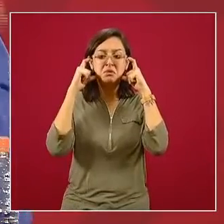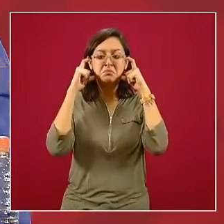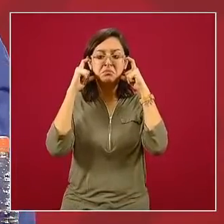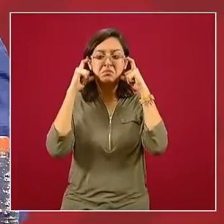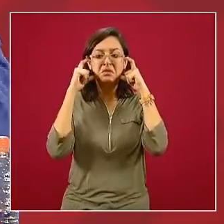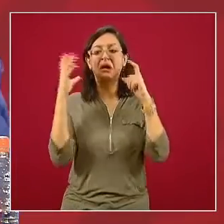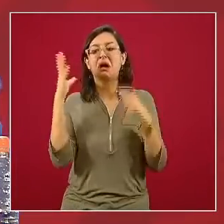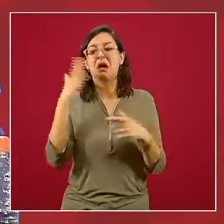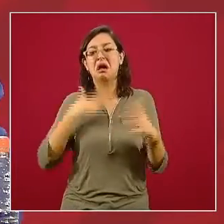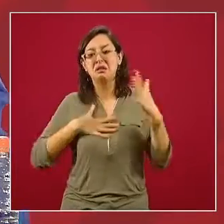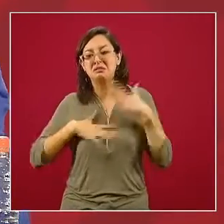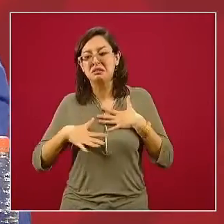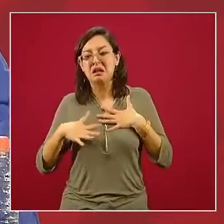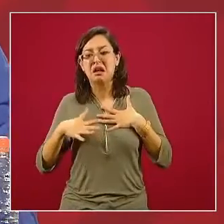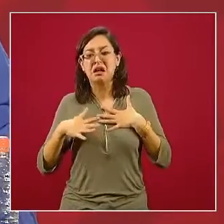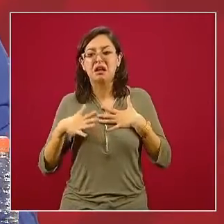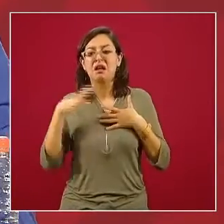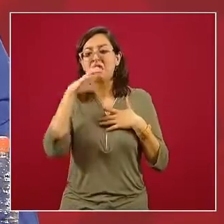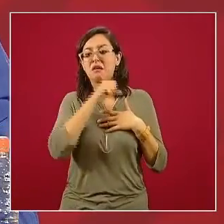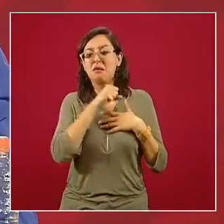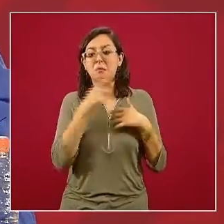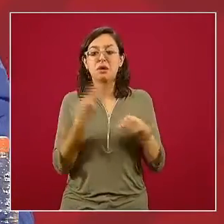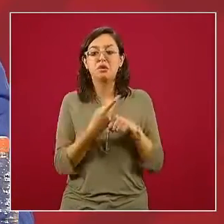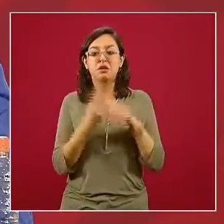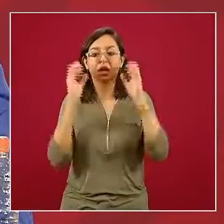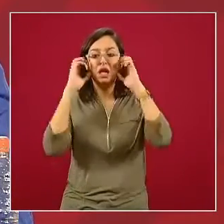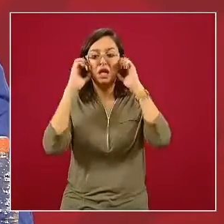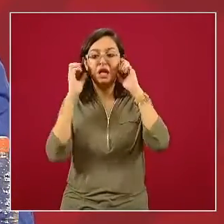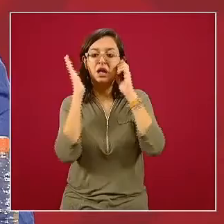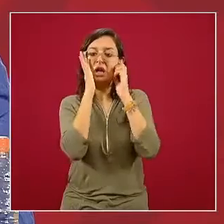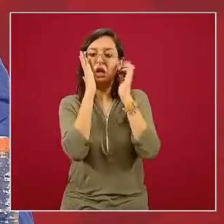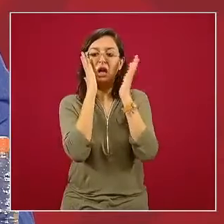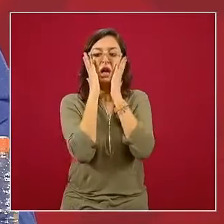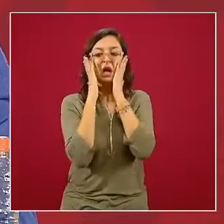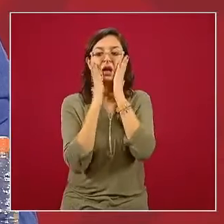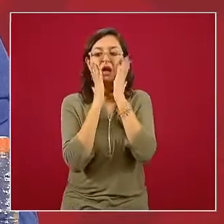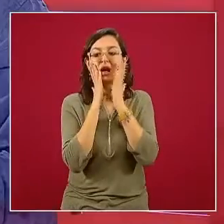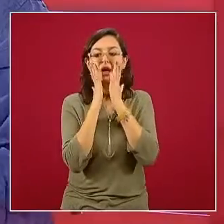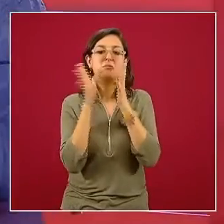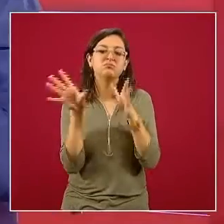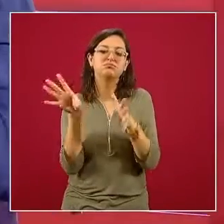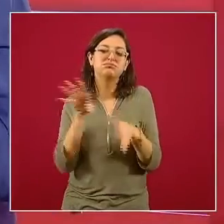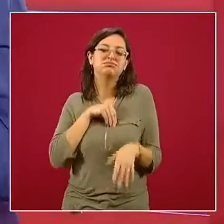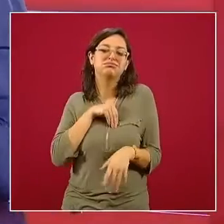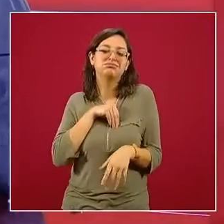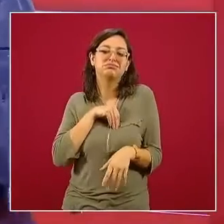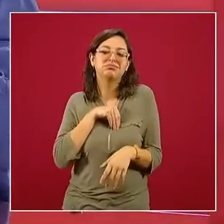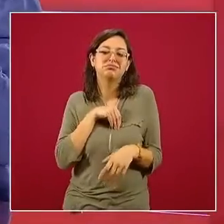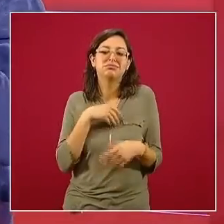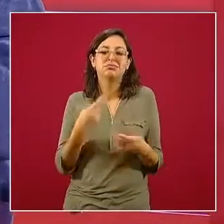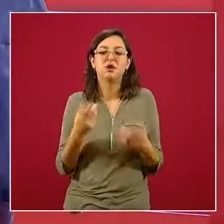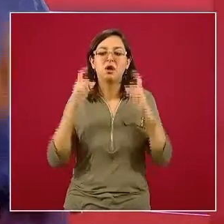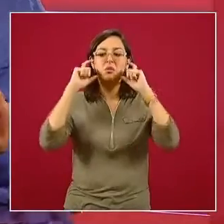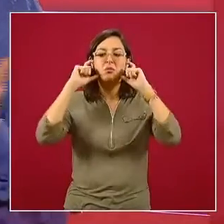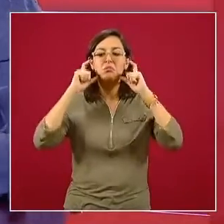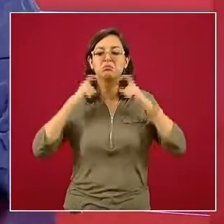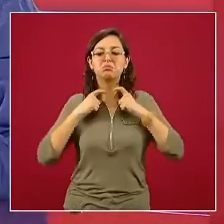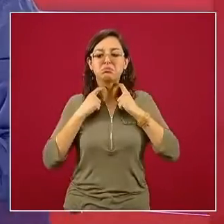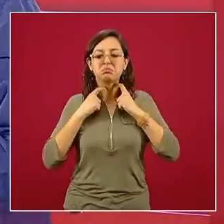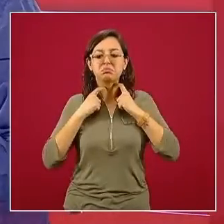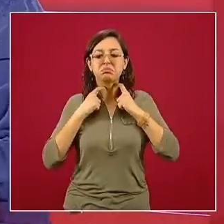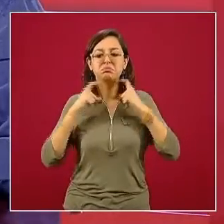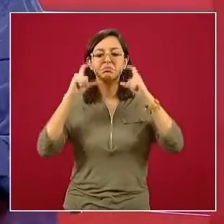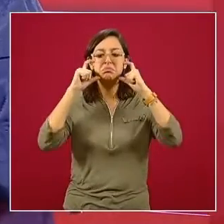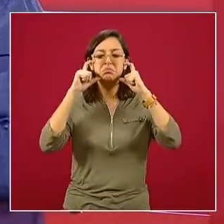se acalora, le pica y entonces se toca la cara, lo cual es un mecanismo efectivo de transmisión, o lo trae de gargantilla, o se lo